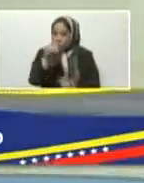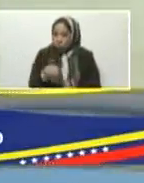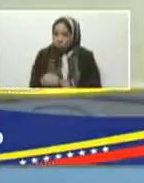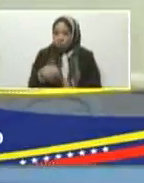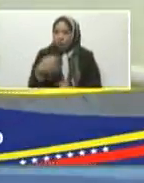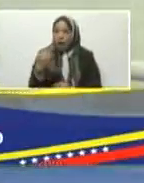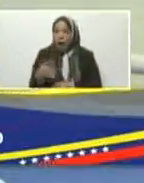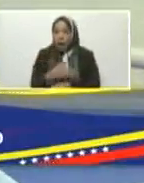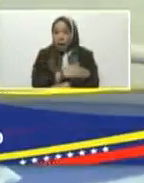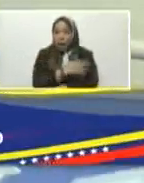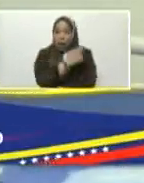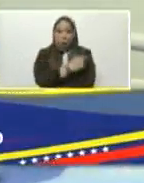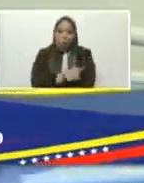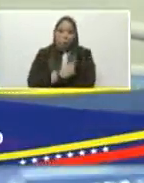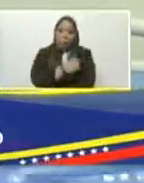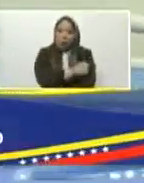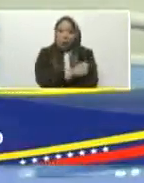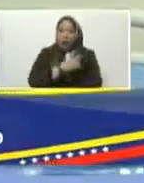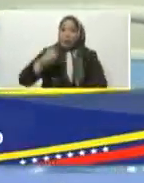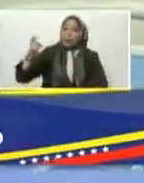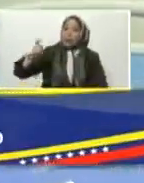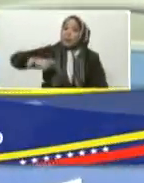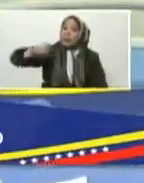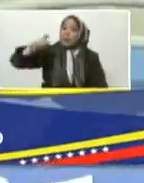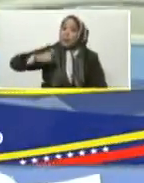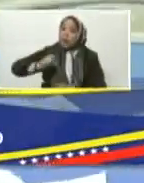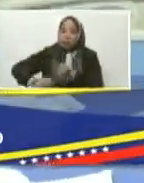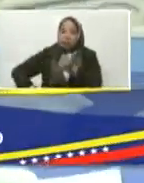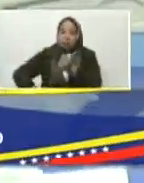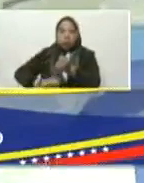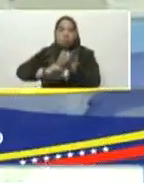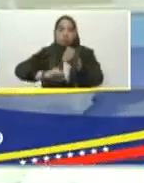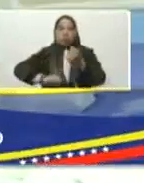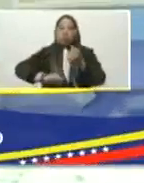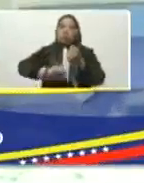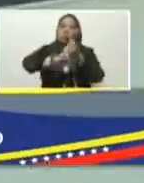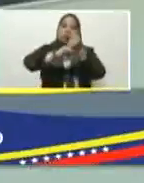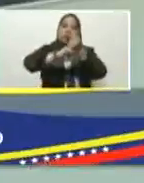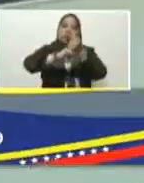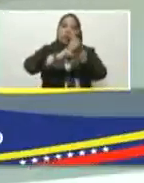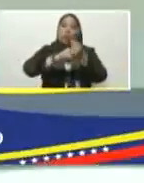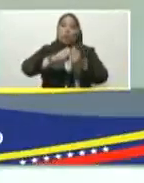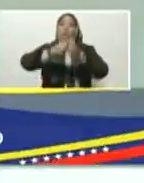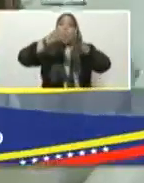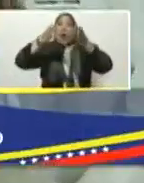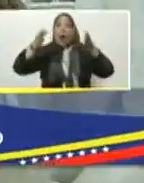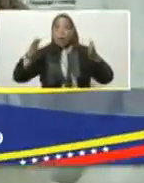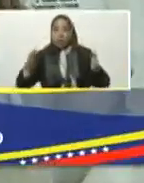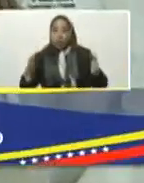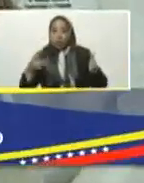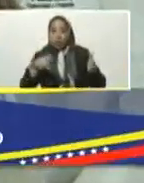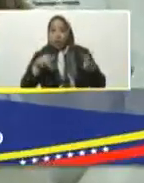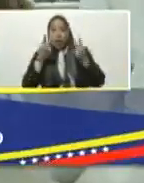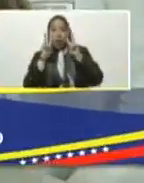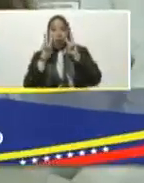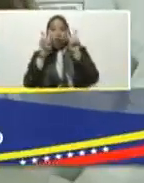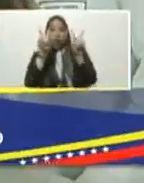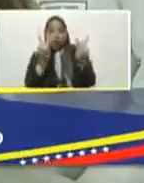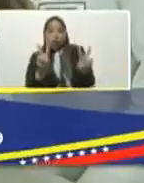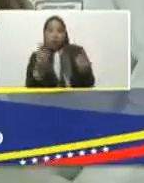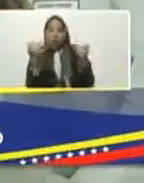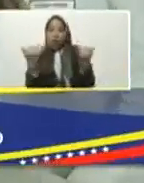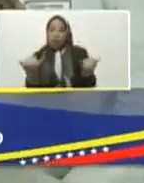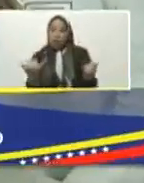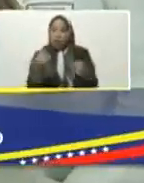hospital, presidente, que requería de un gran apoyo y lo que hemos visto aquí, bueno, no se